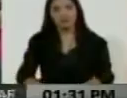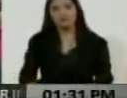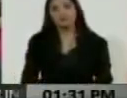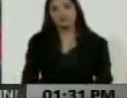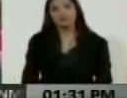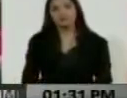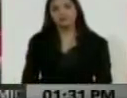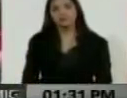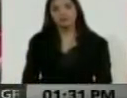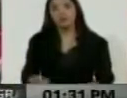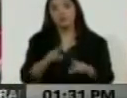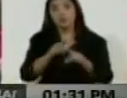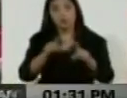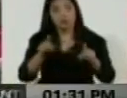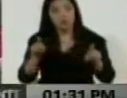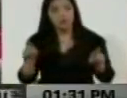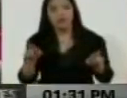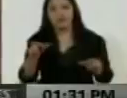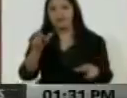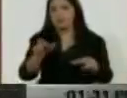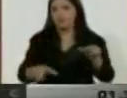como son ustedes, y pioneras